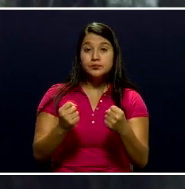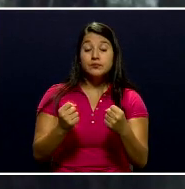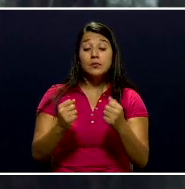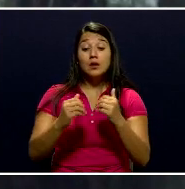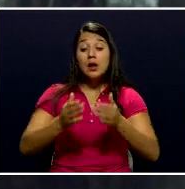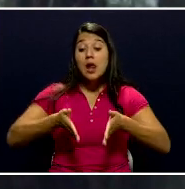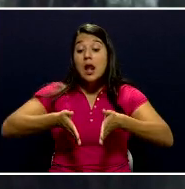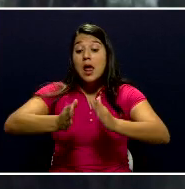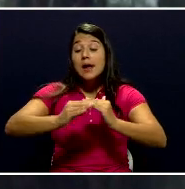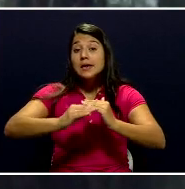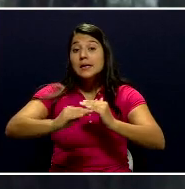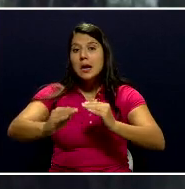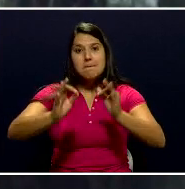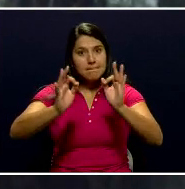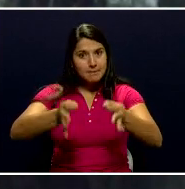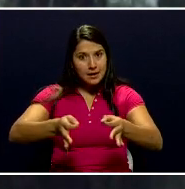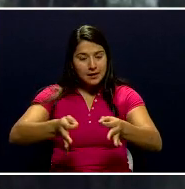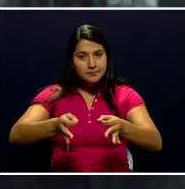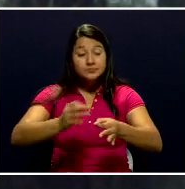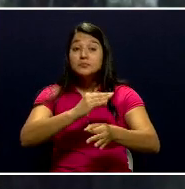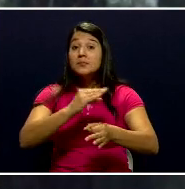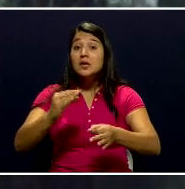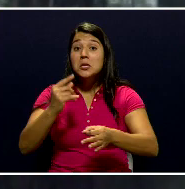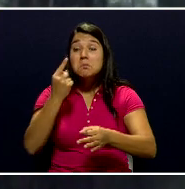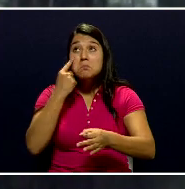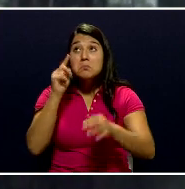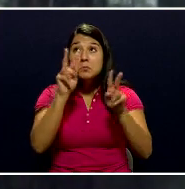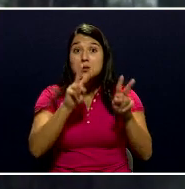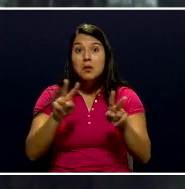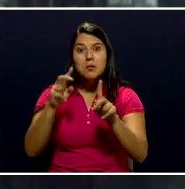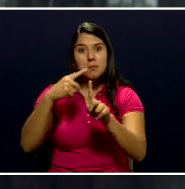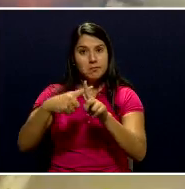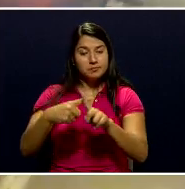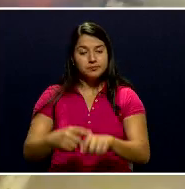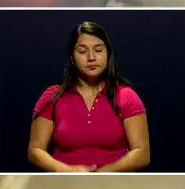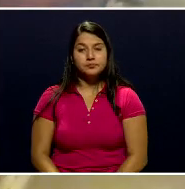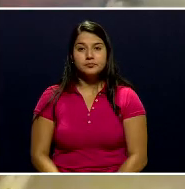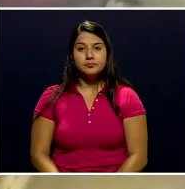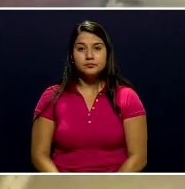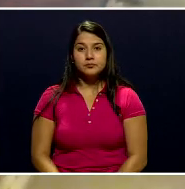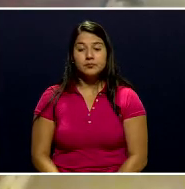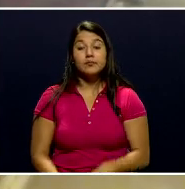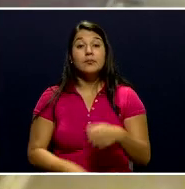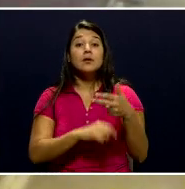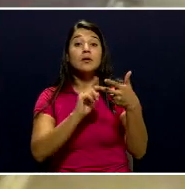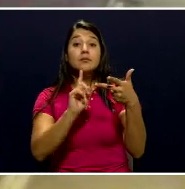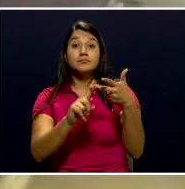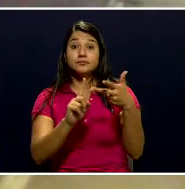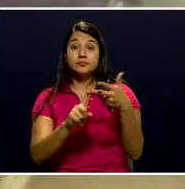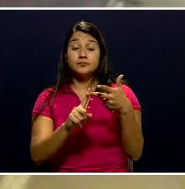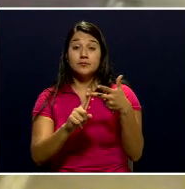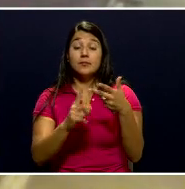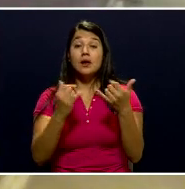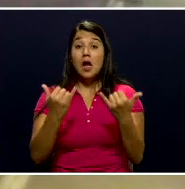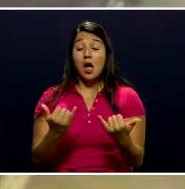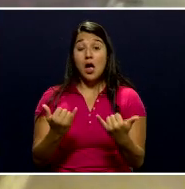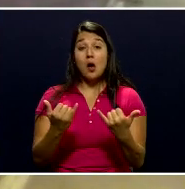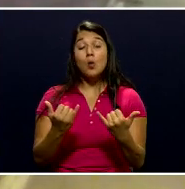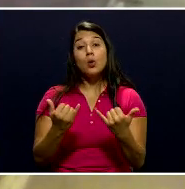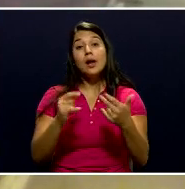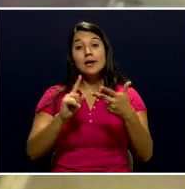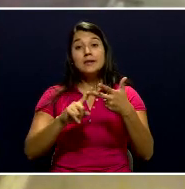pavimento está en buenas condiciones y la visibilidad es óptima. Nos vamos